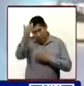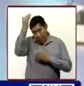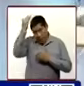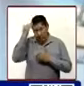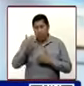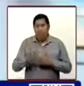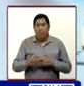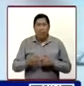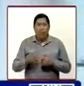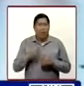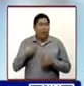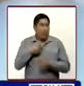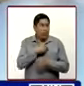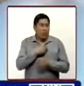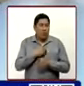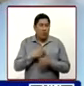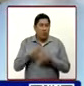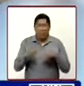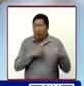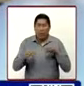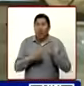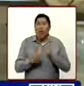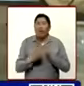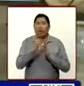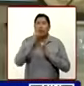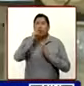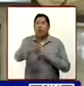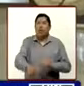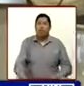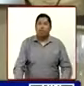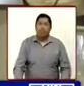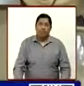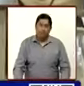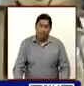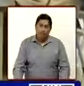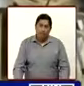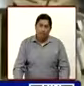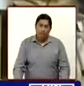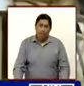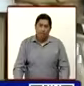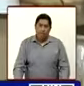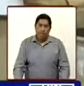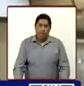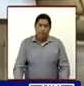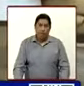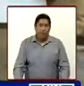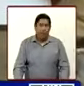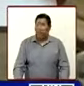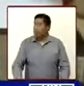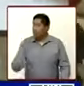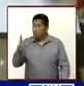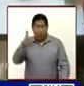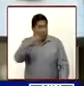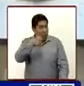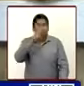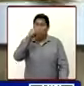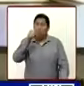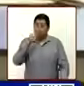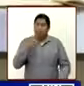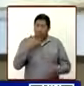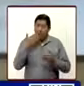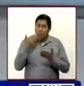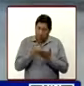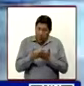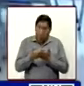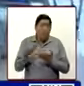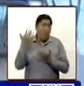cuarto intermedio? Si más se levanta la mano... Existen más de dos tercios de apoyo, entonces